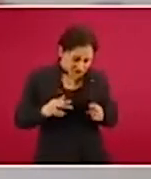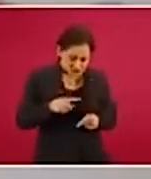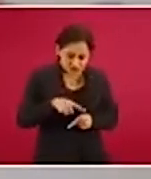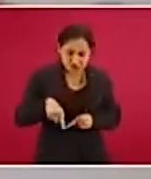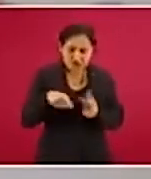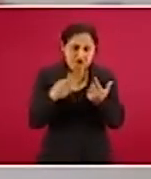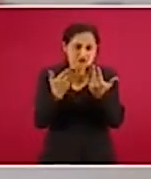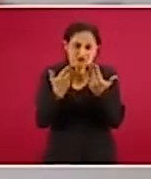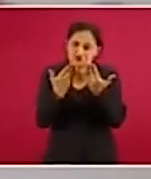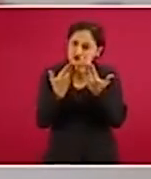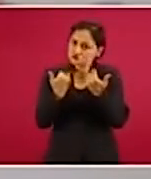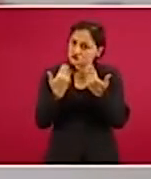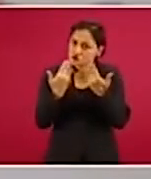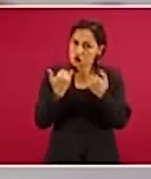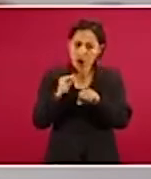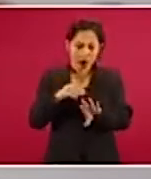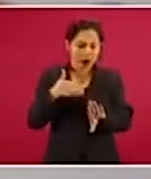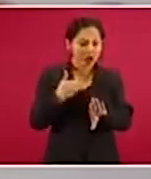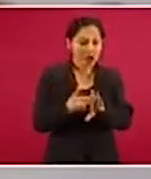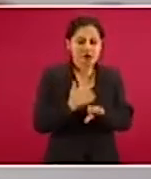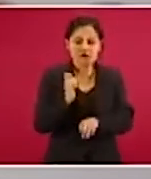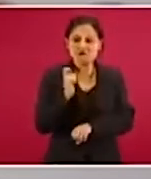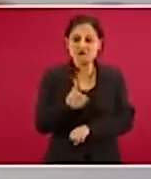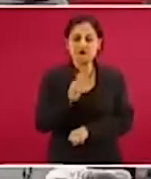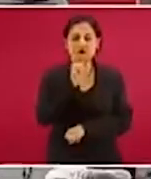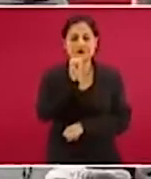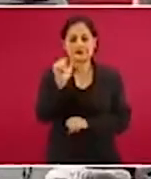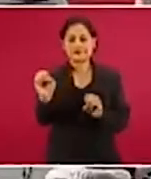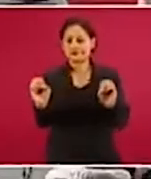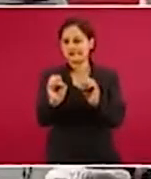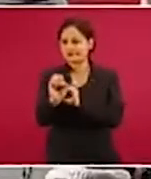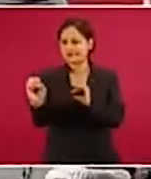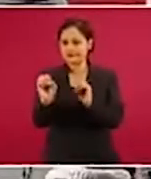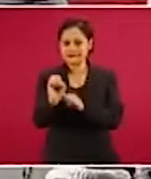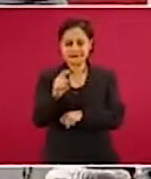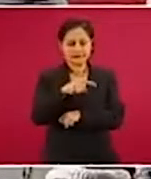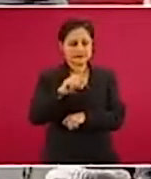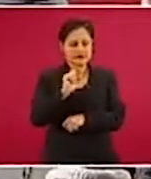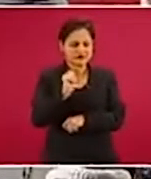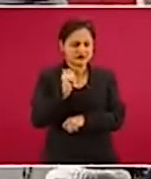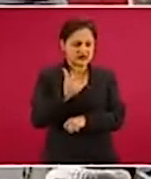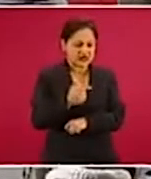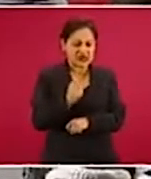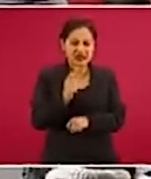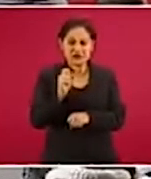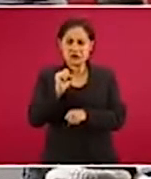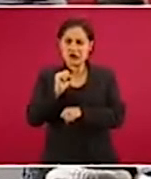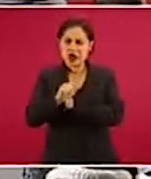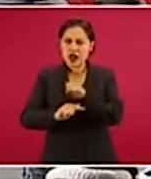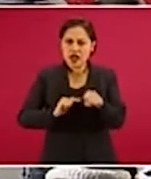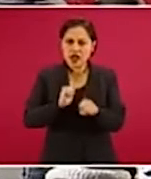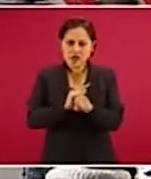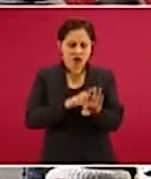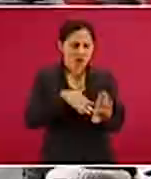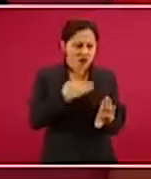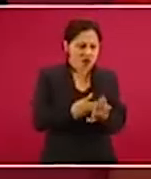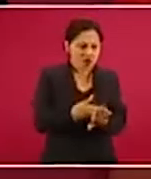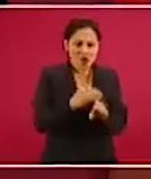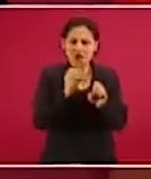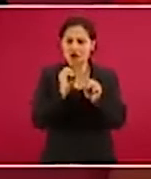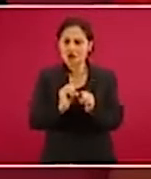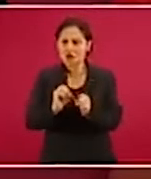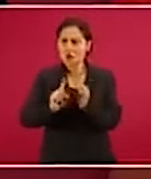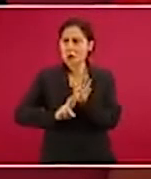al propio helicóptero no había aves ni pedazos de aves o proyectiles ni evidencias